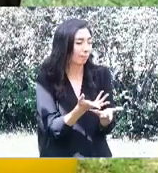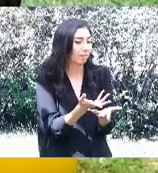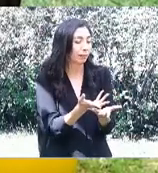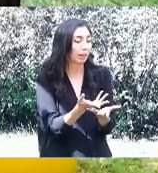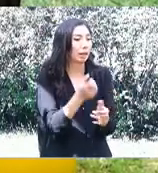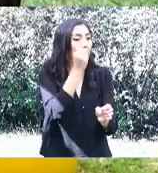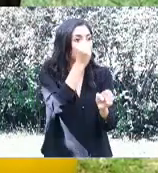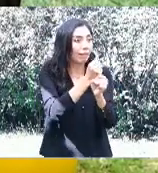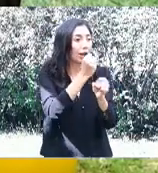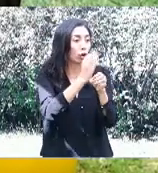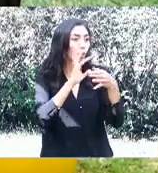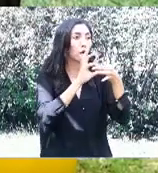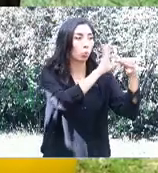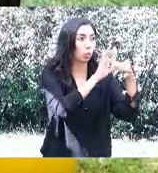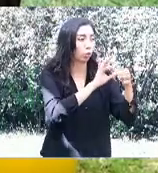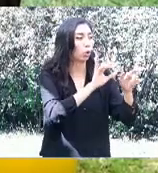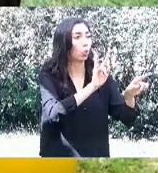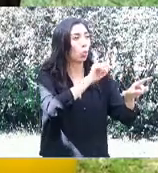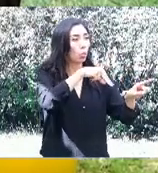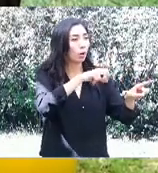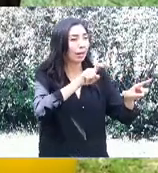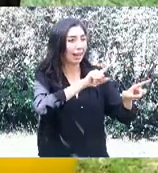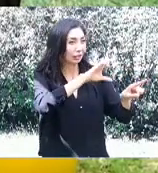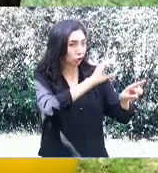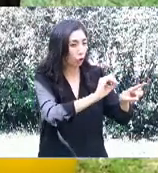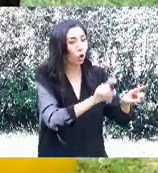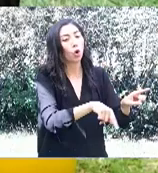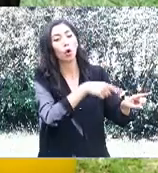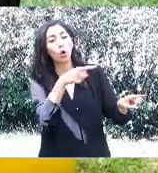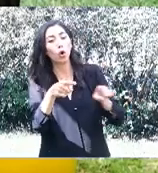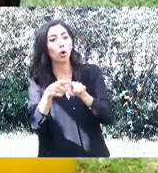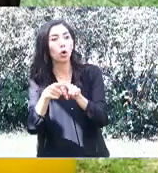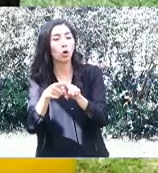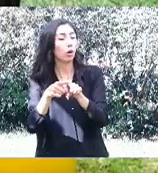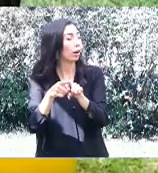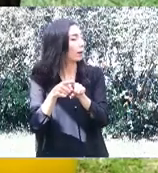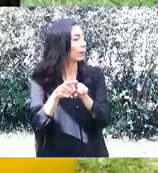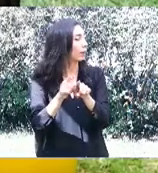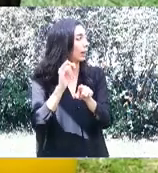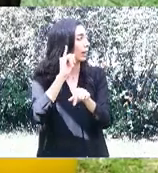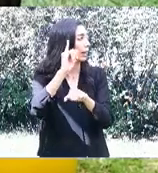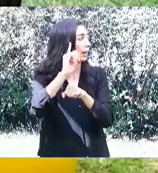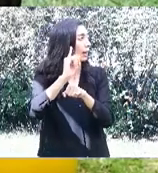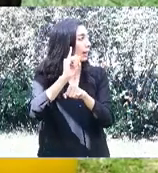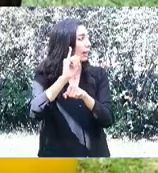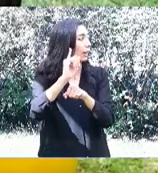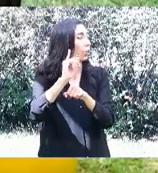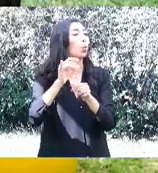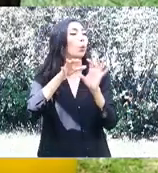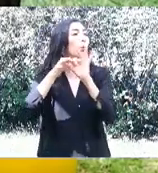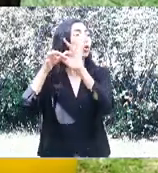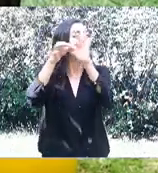fue un trabajo conjunto entre UNESCO y la International astronomy